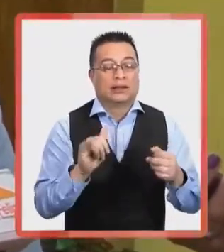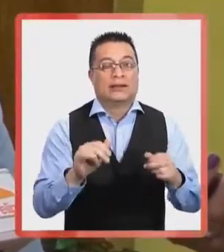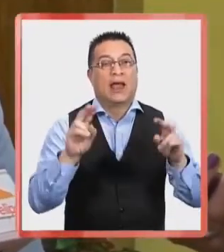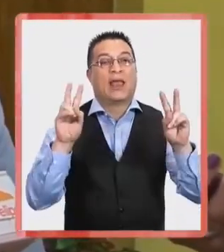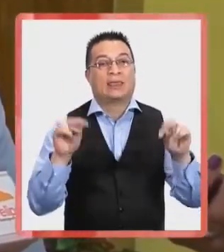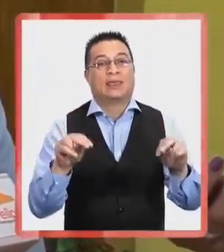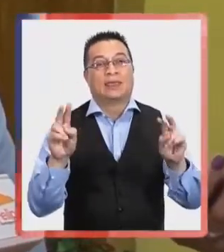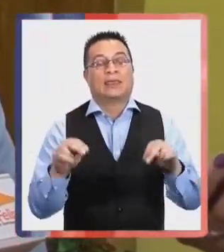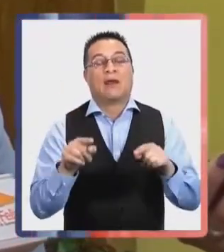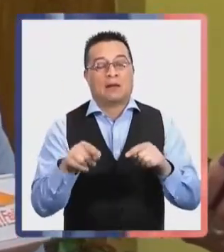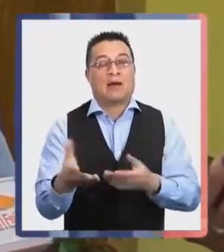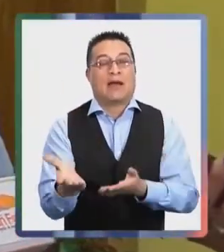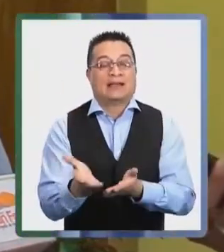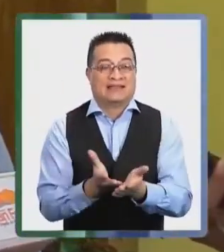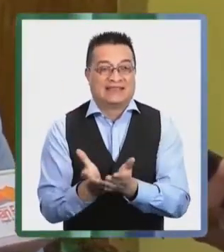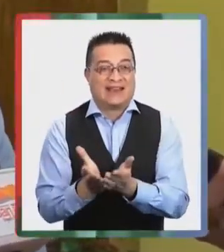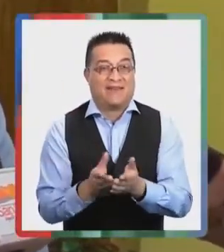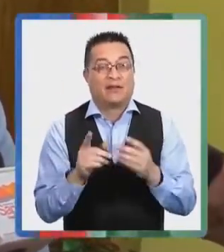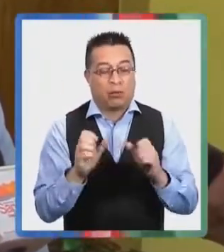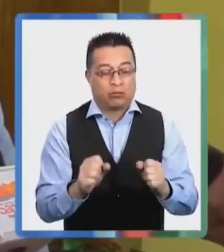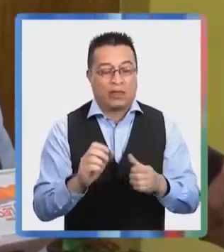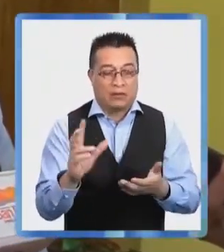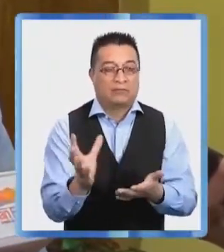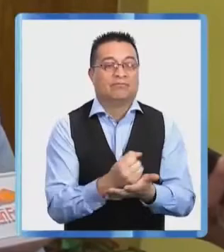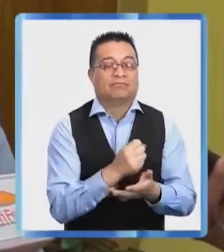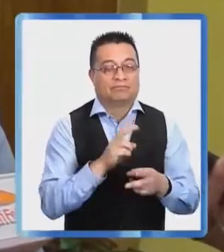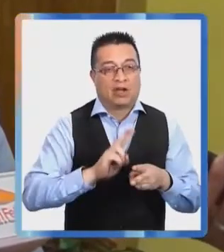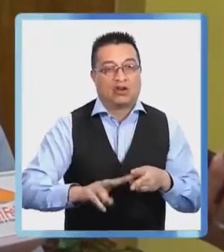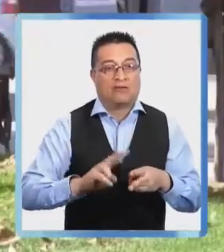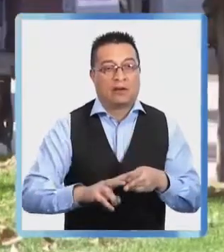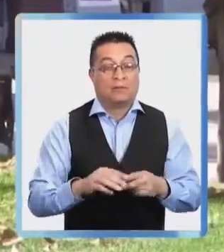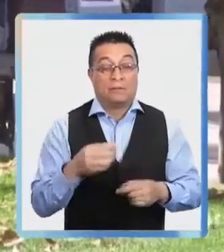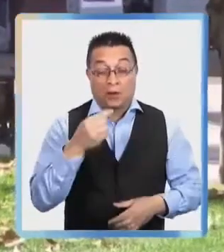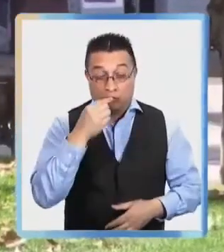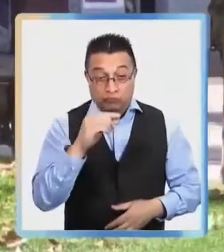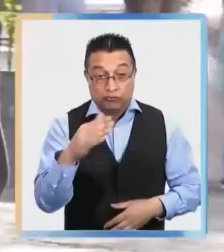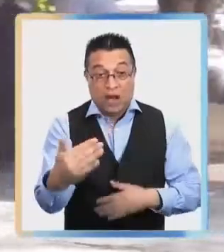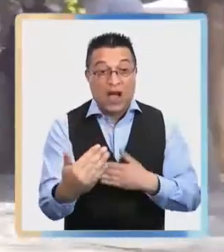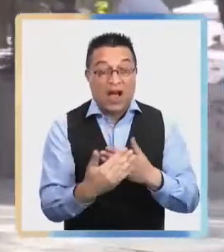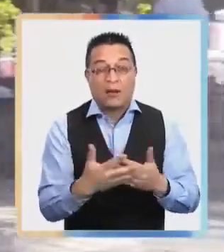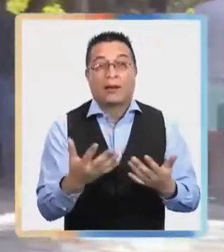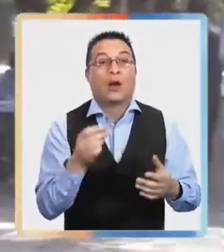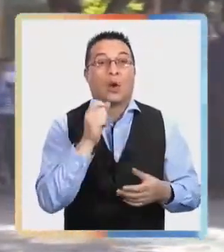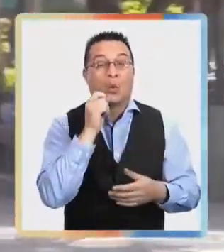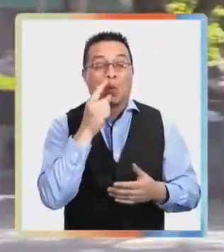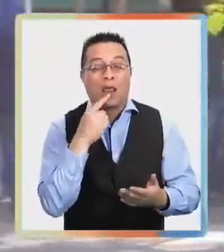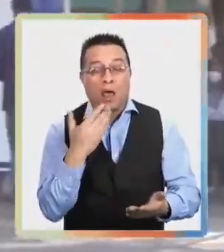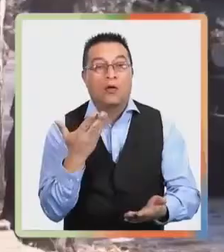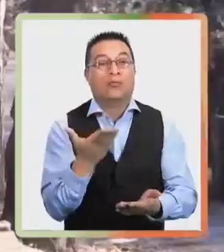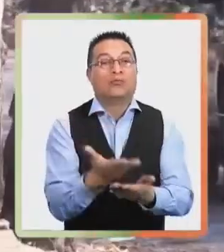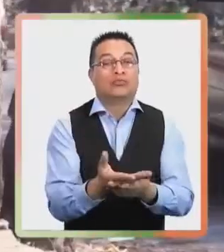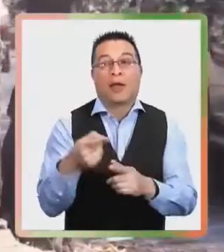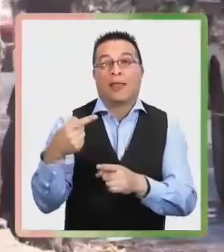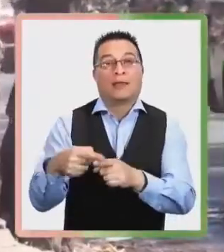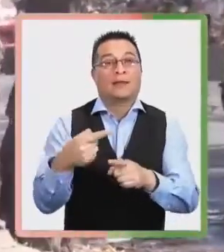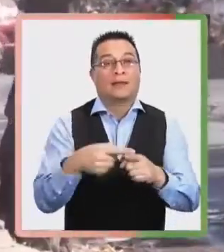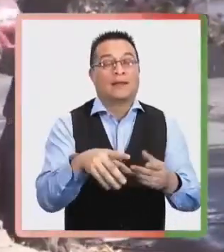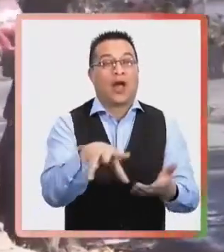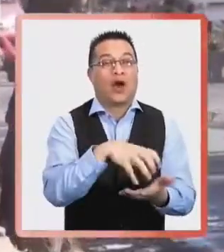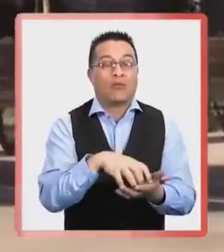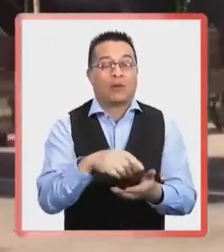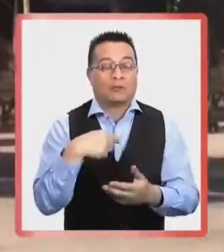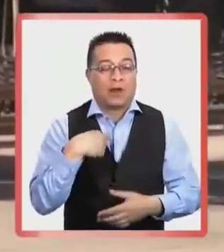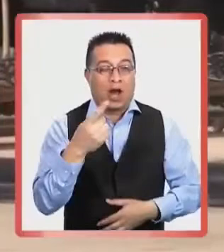inquietudes y temáticas que nuestros servicios pudiesen llegar a resolver. Lo que viene ahora es esperar qué antecedentes se aportan desde las